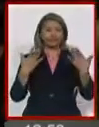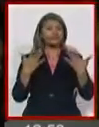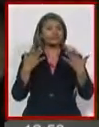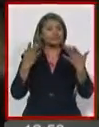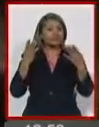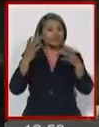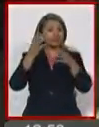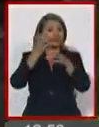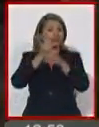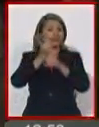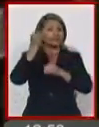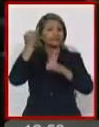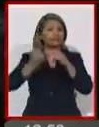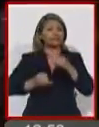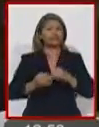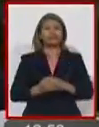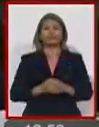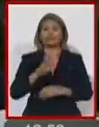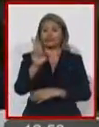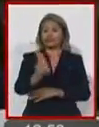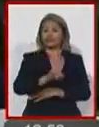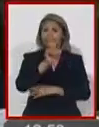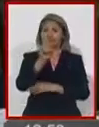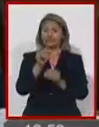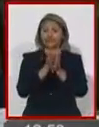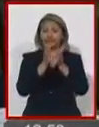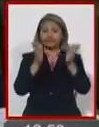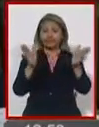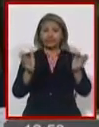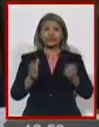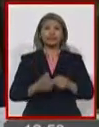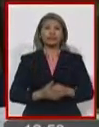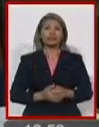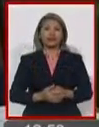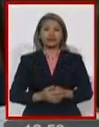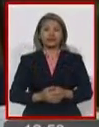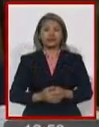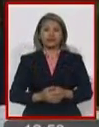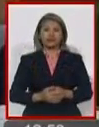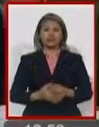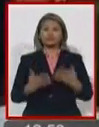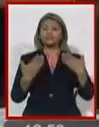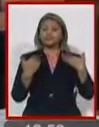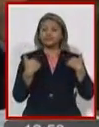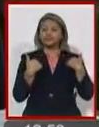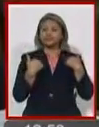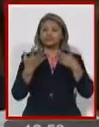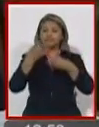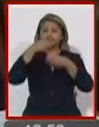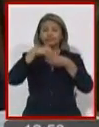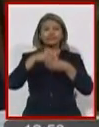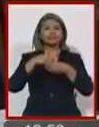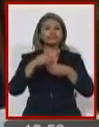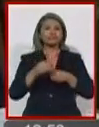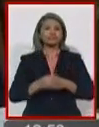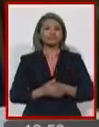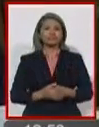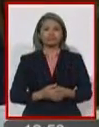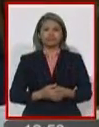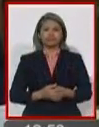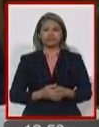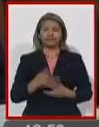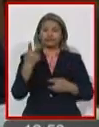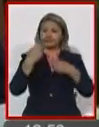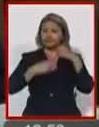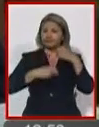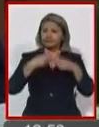a la conclusión de que las universidades públicas tenemos que estar inmersos en